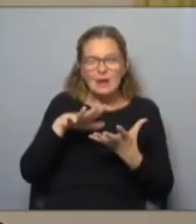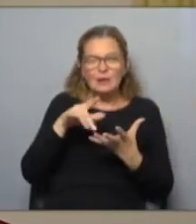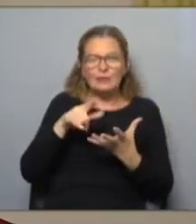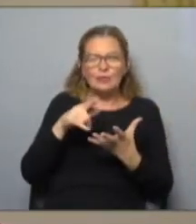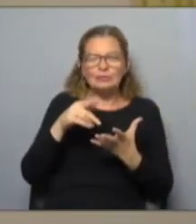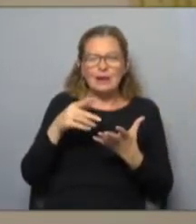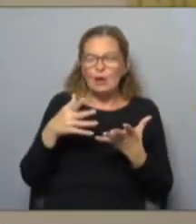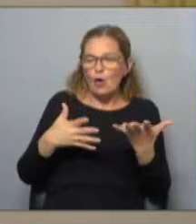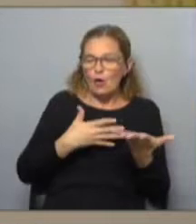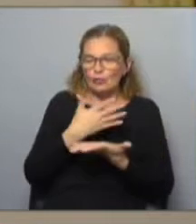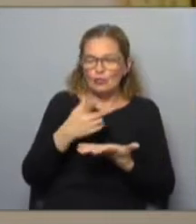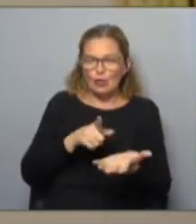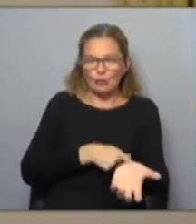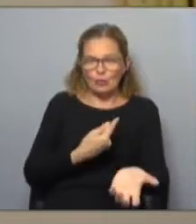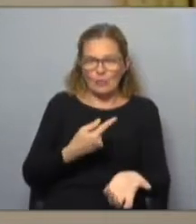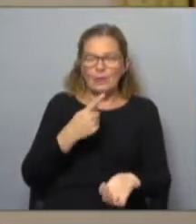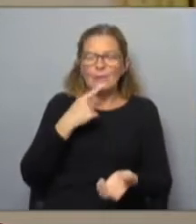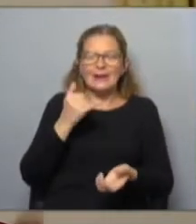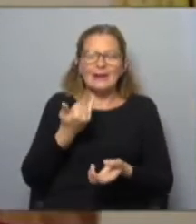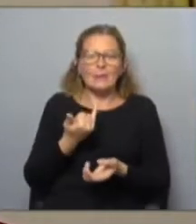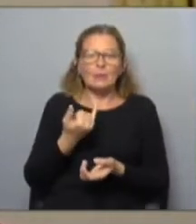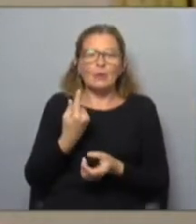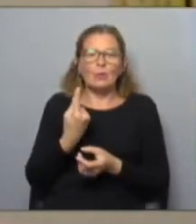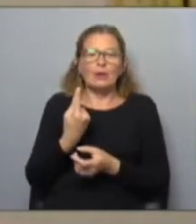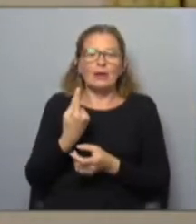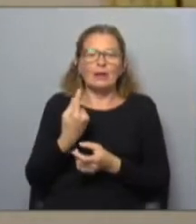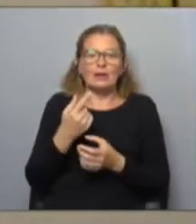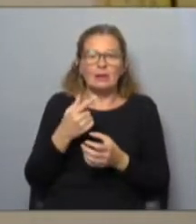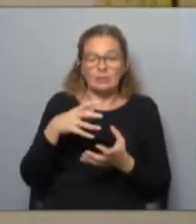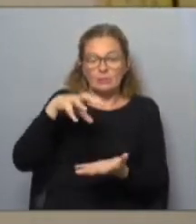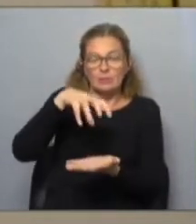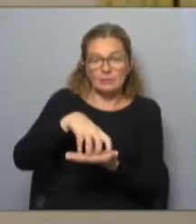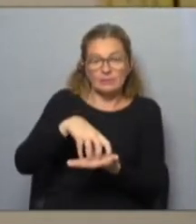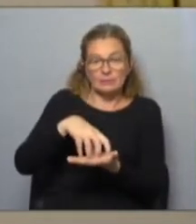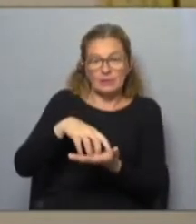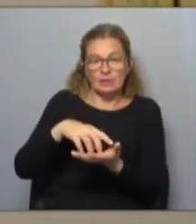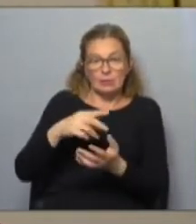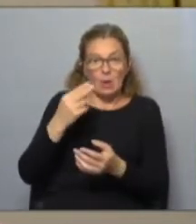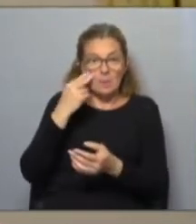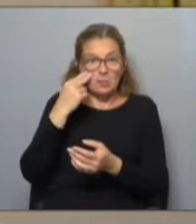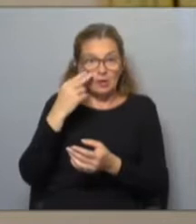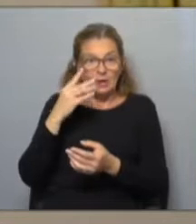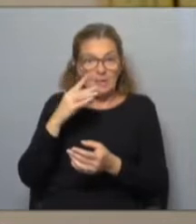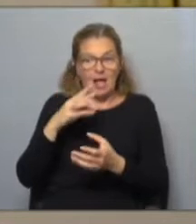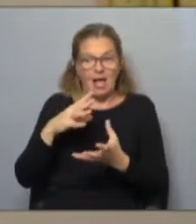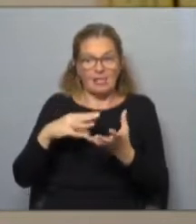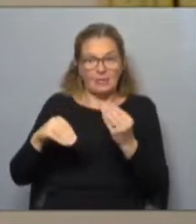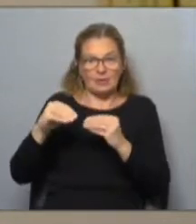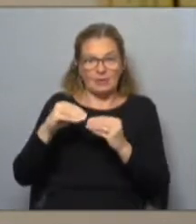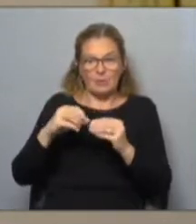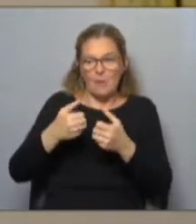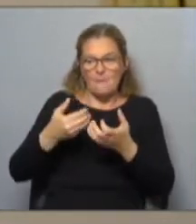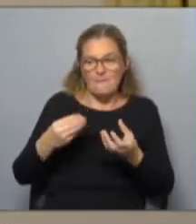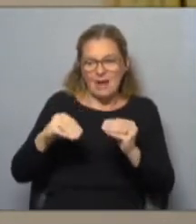no está habituado a tener esa especie. Un ejemplo es una especie que prospera en un sitio y no tiene depredadores, entonces como no tiene depredadores, empieza a